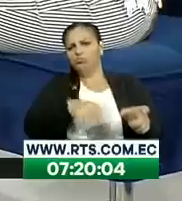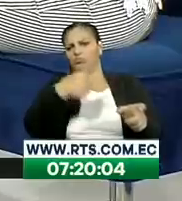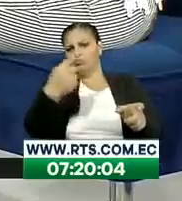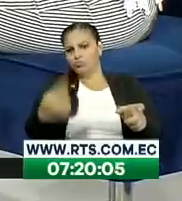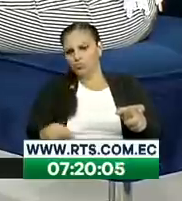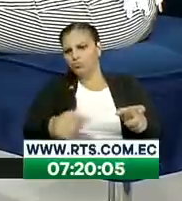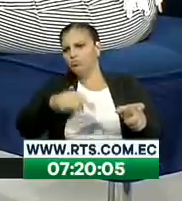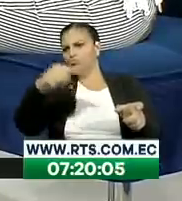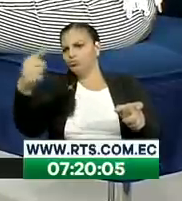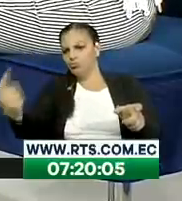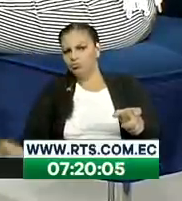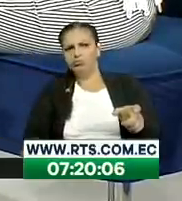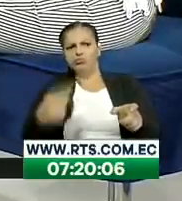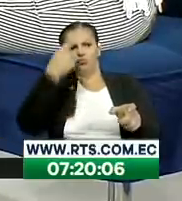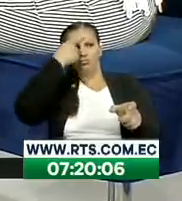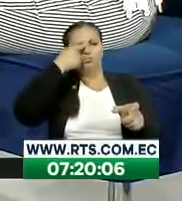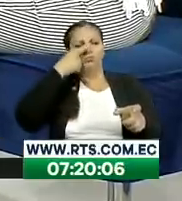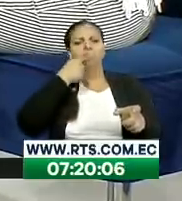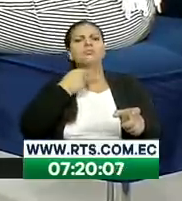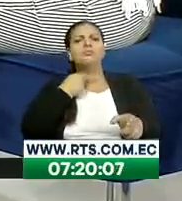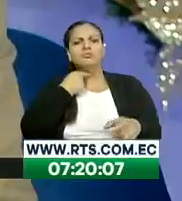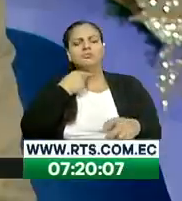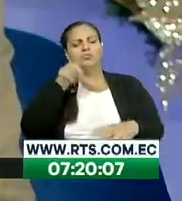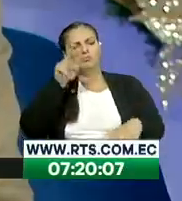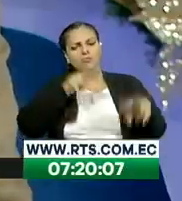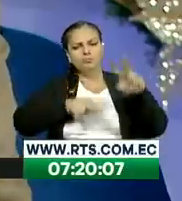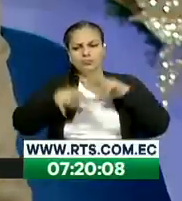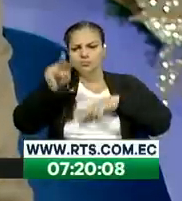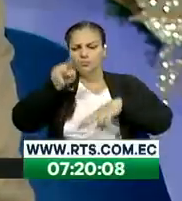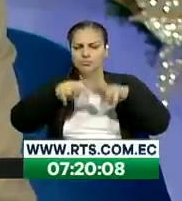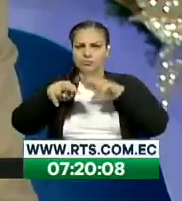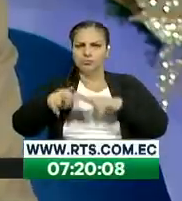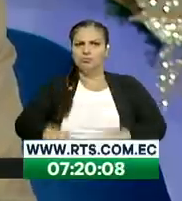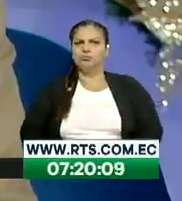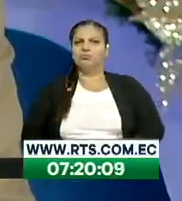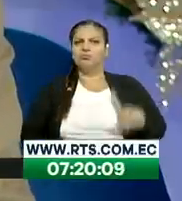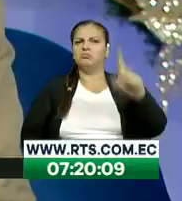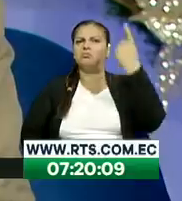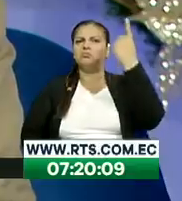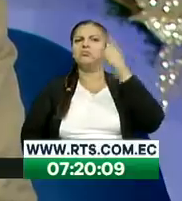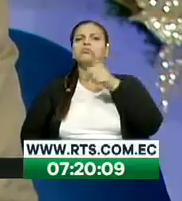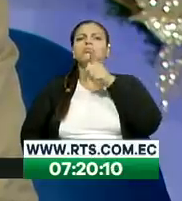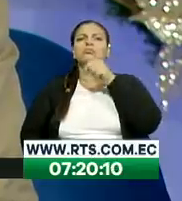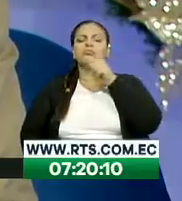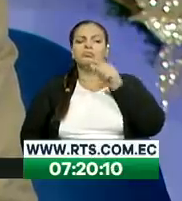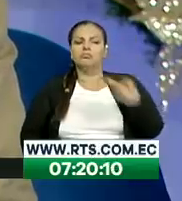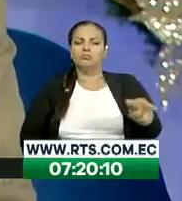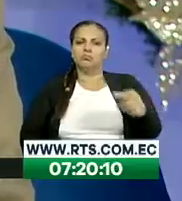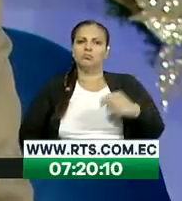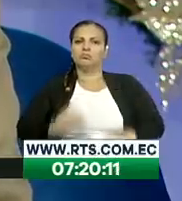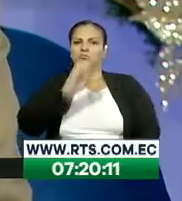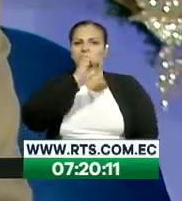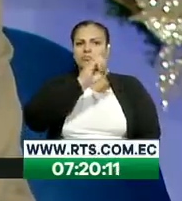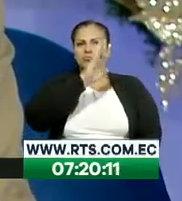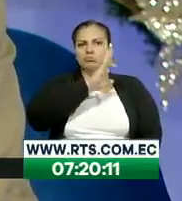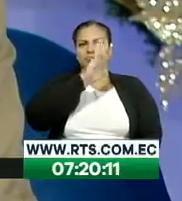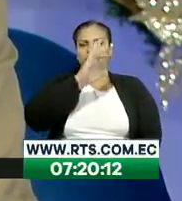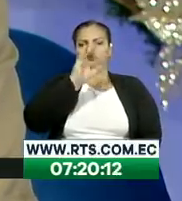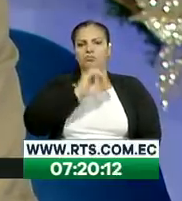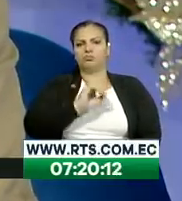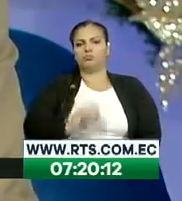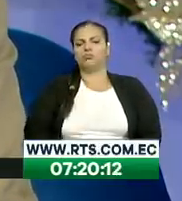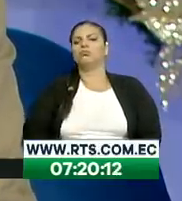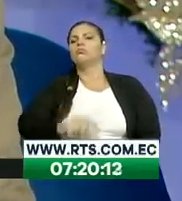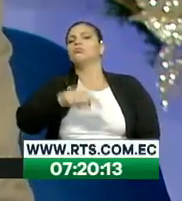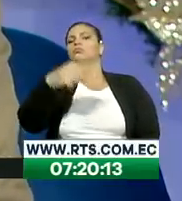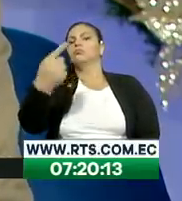candidatos. Absolutamente, porque está también allí como segunda candidata alguien que se ha dedicado a